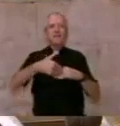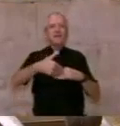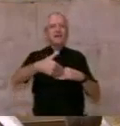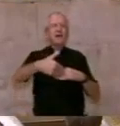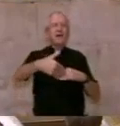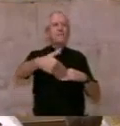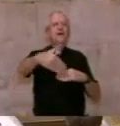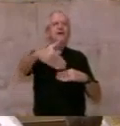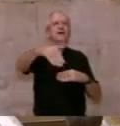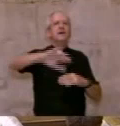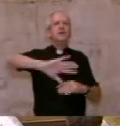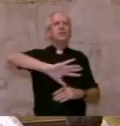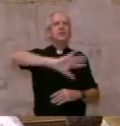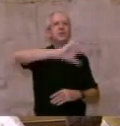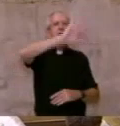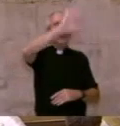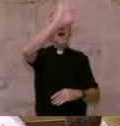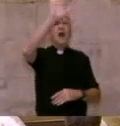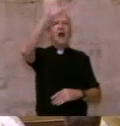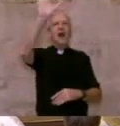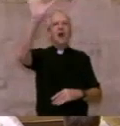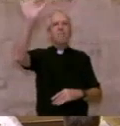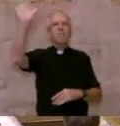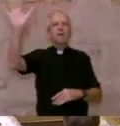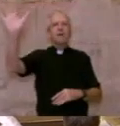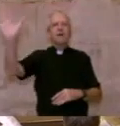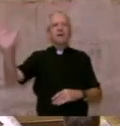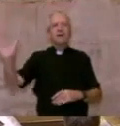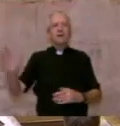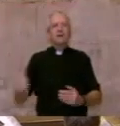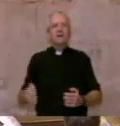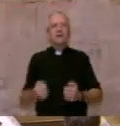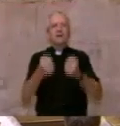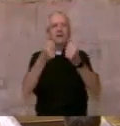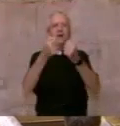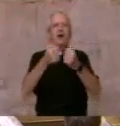y la vida perdurable. Amén.